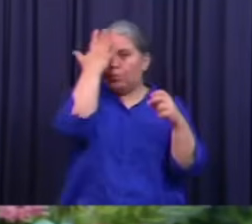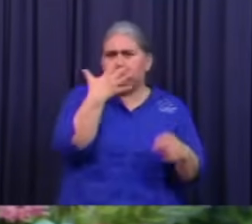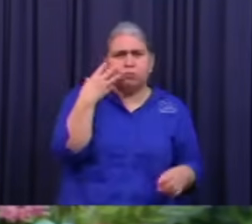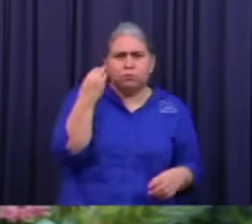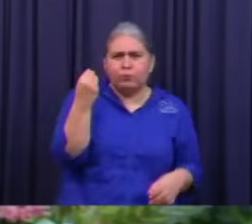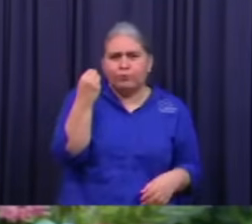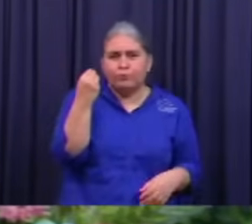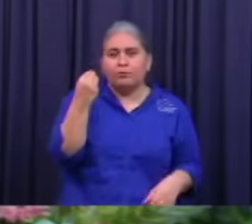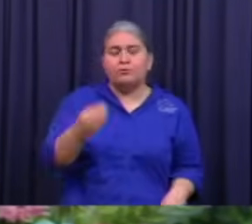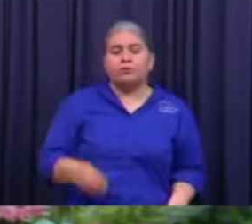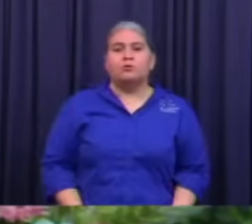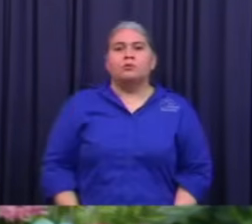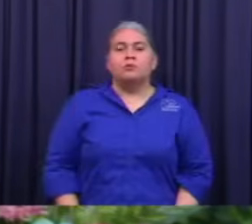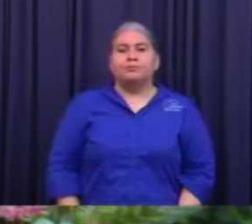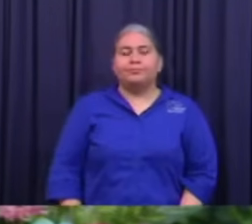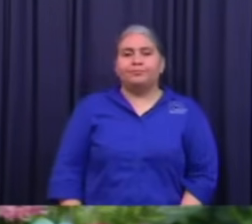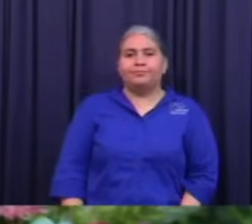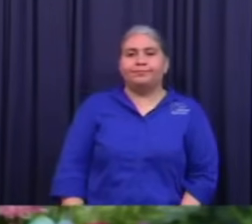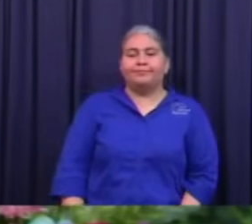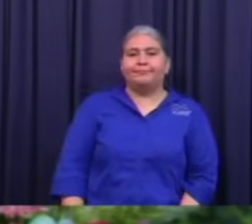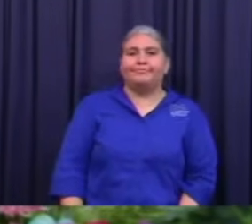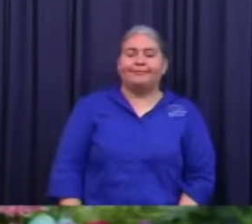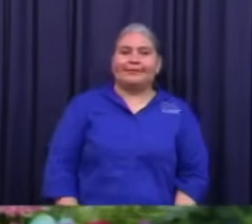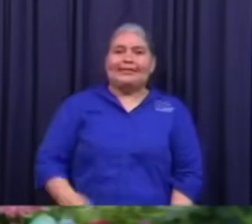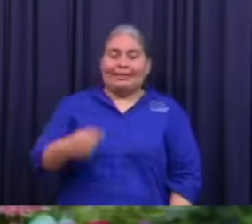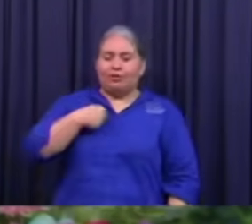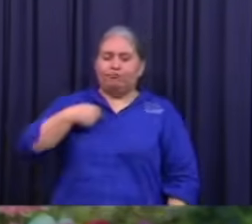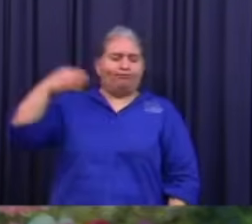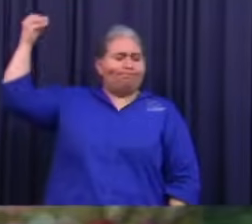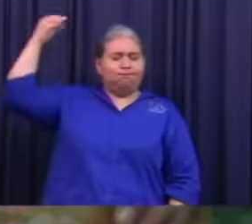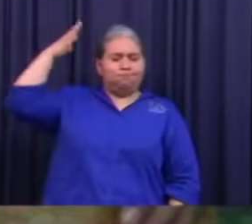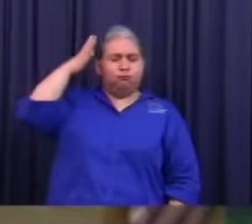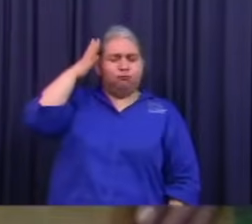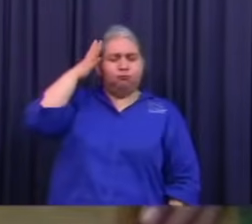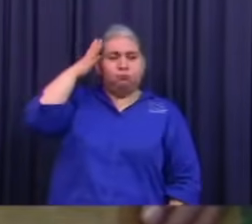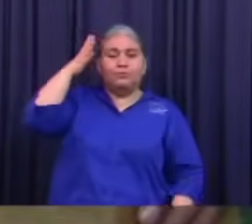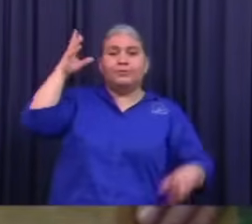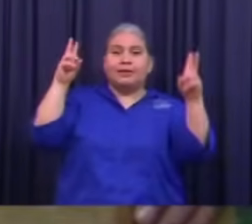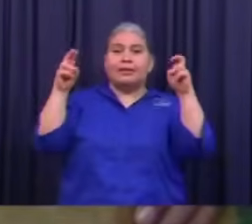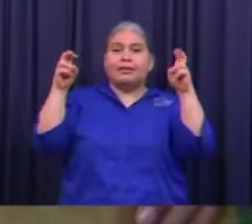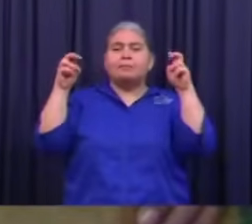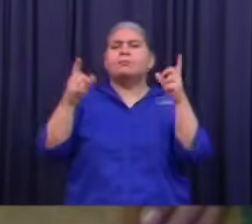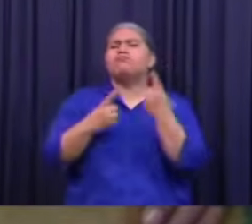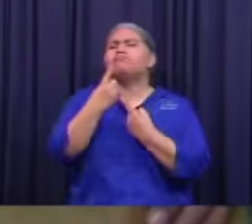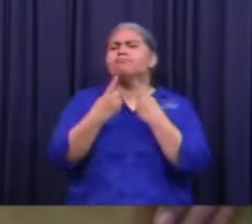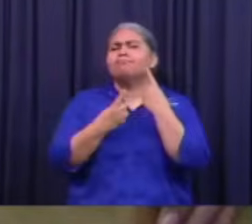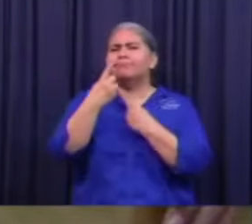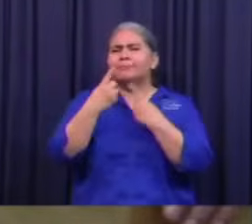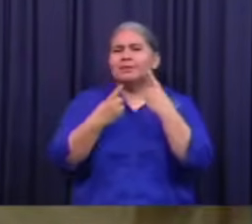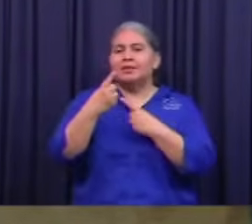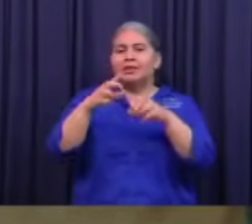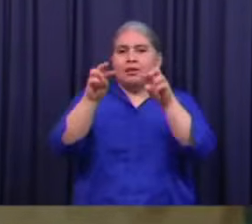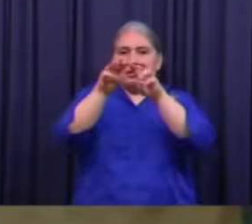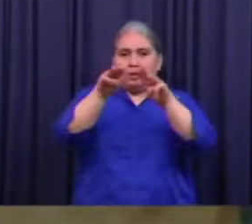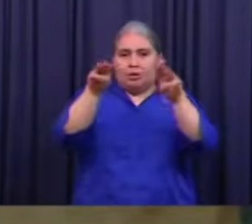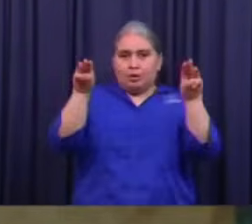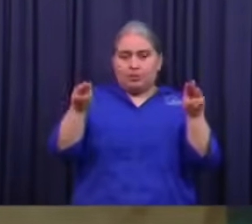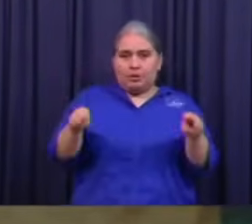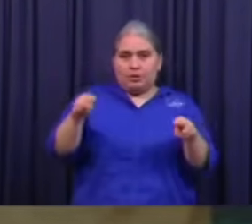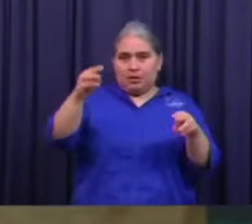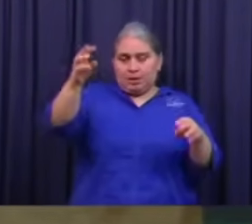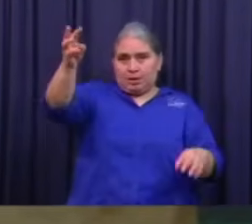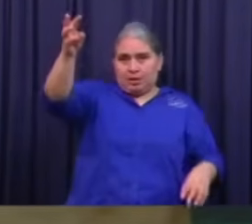que de que he recibido tanta bendición que le puse yo como título la mesa del Rey